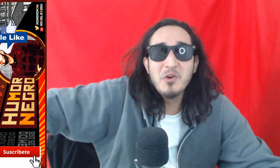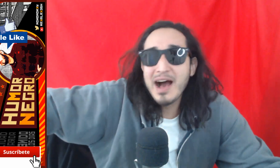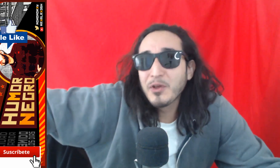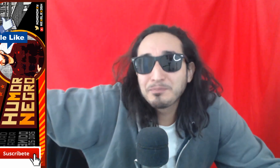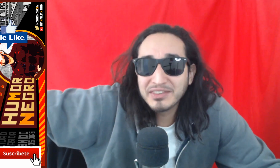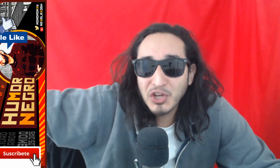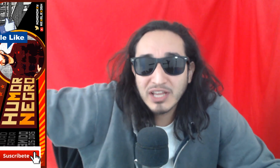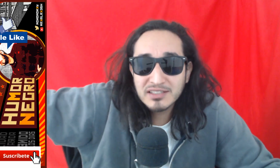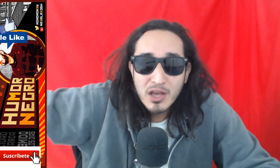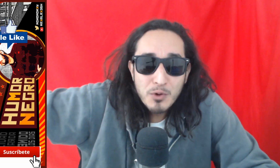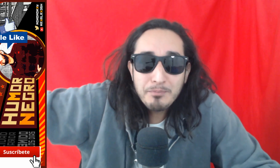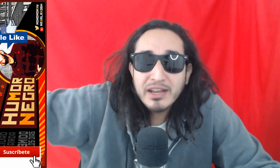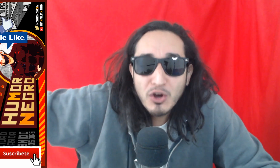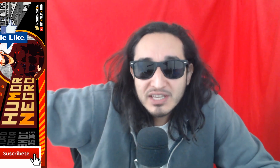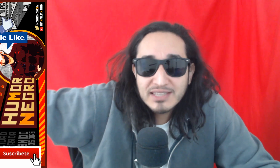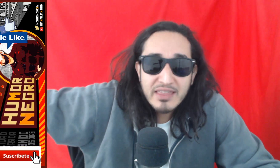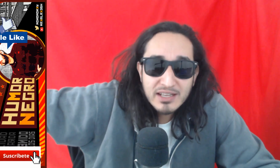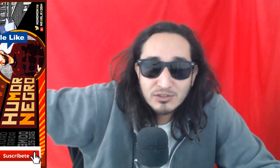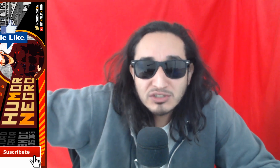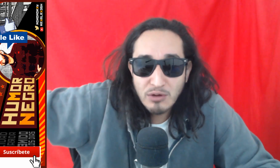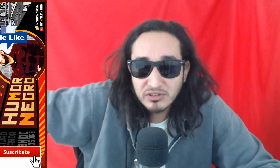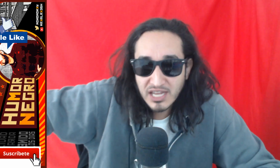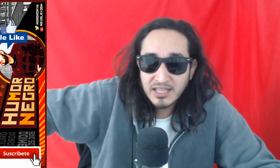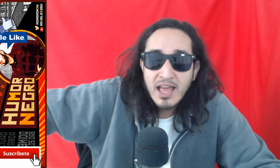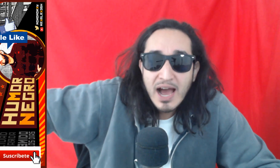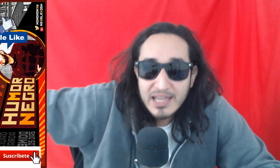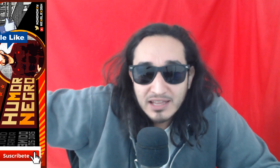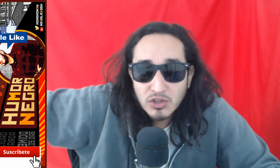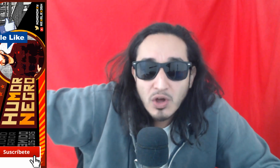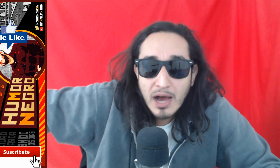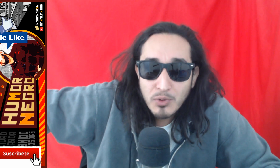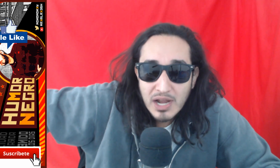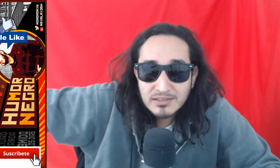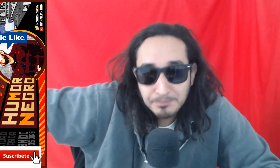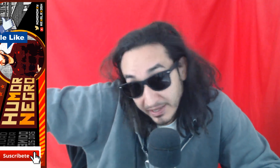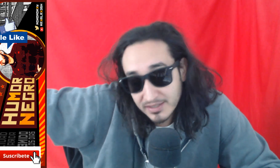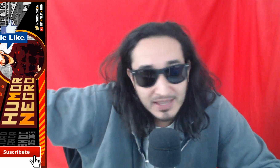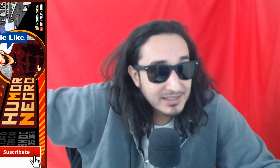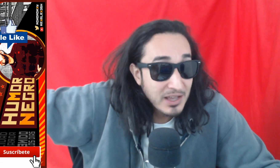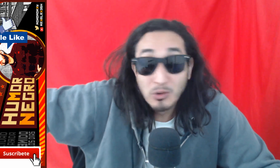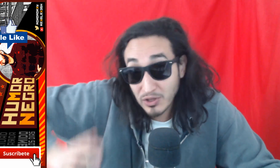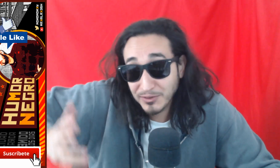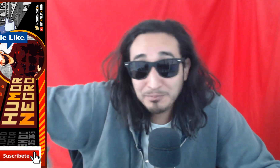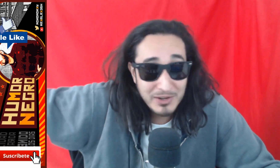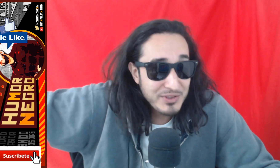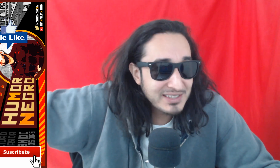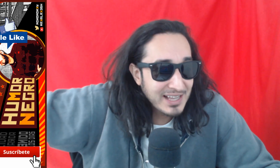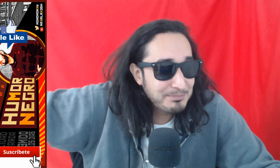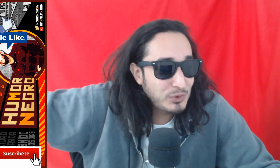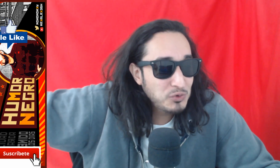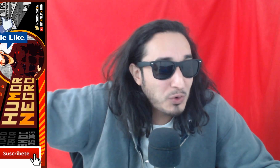Humanos Patriotas, un periodista de estos que aún tienen aliento a bolas pristas, uno de estos